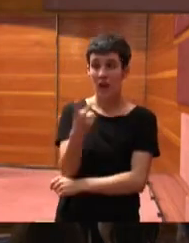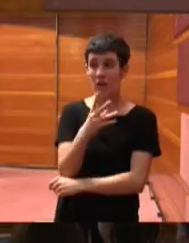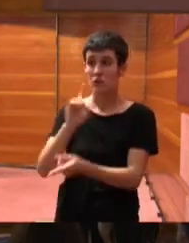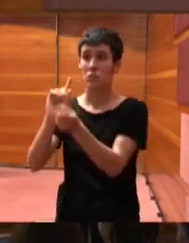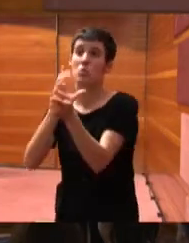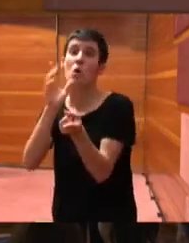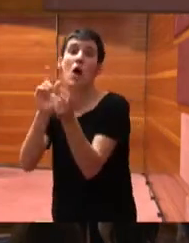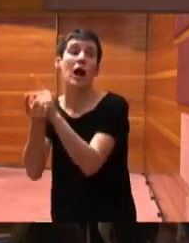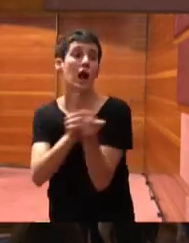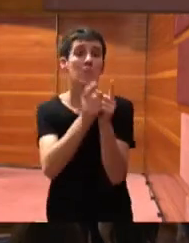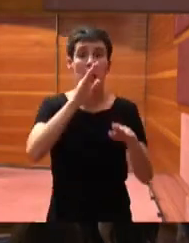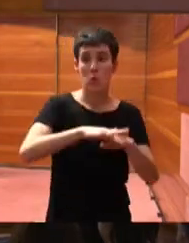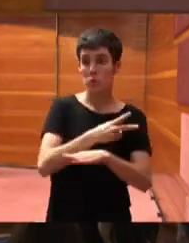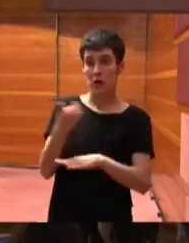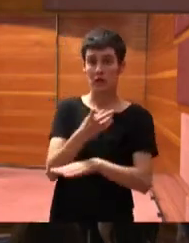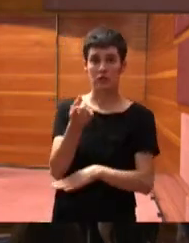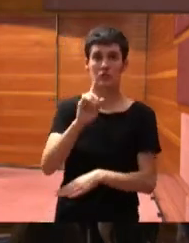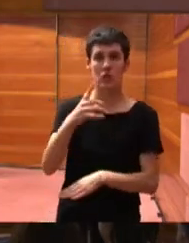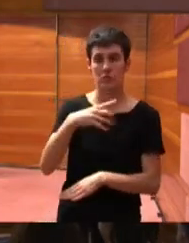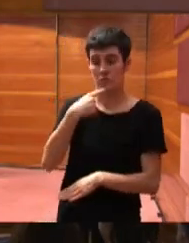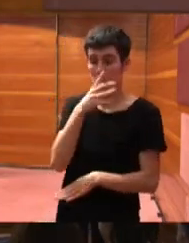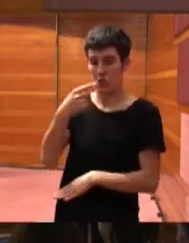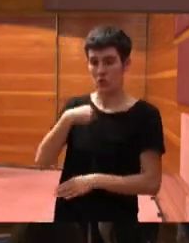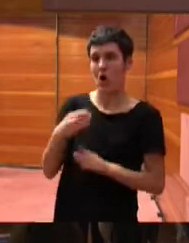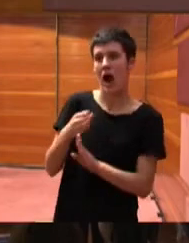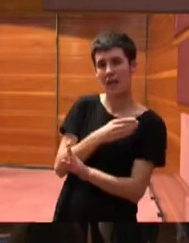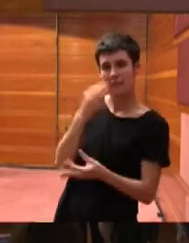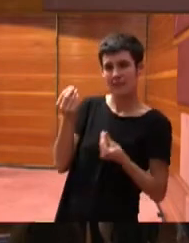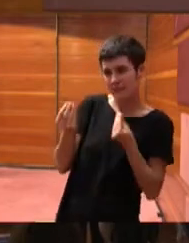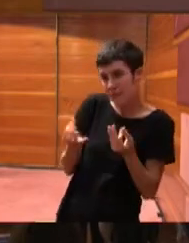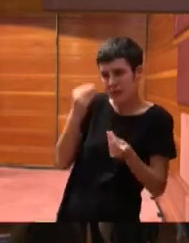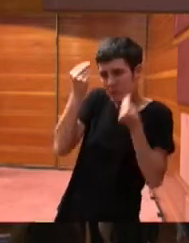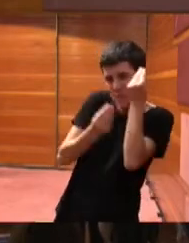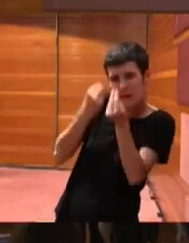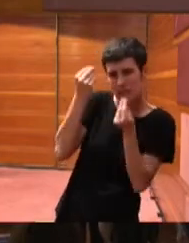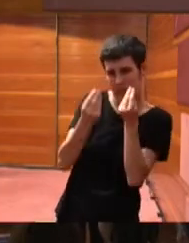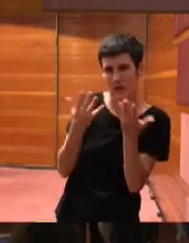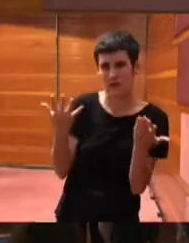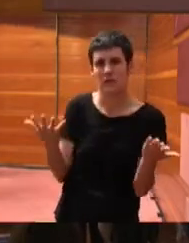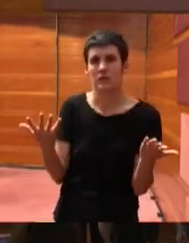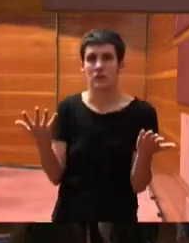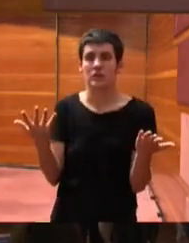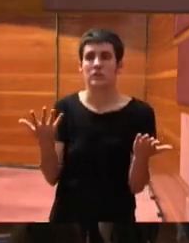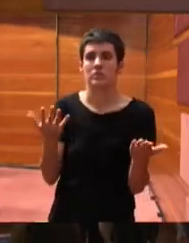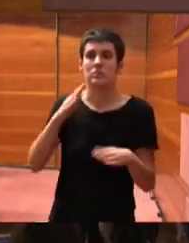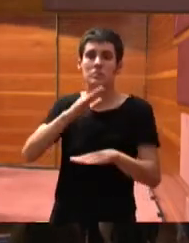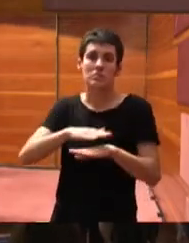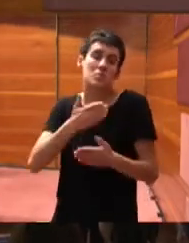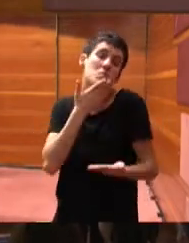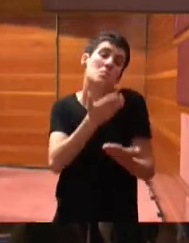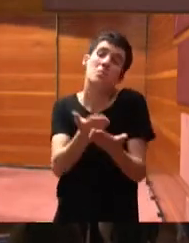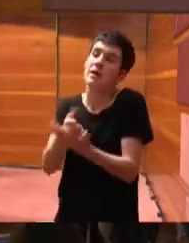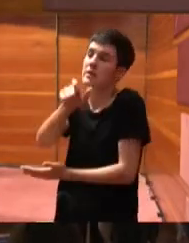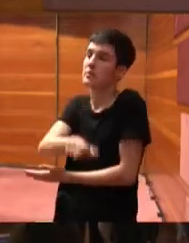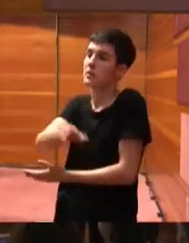cambiado. Era yo la que no había previsto. Entonces, pensar en la participación ciudadana o en implicar a la ciudadanía o en hacer